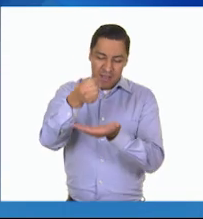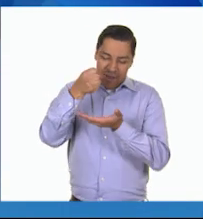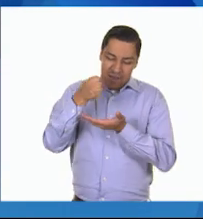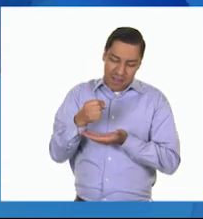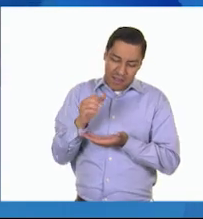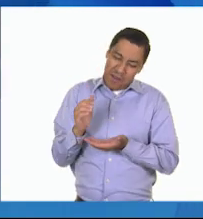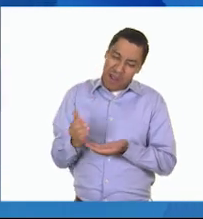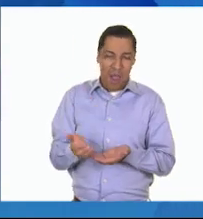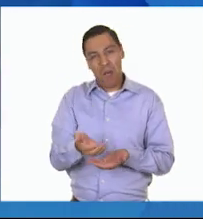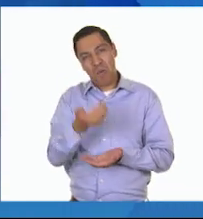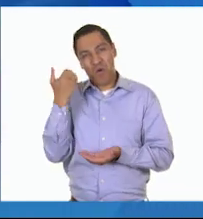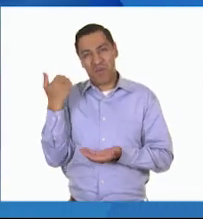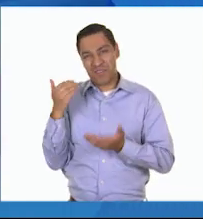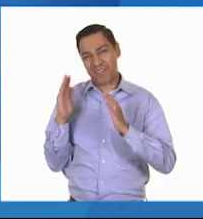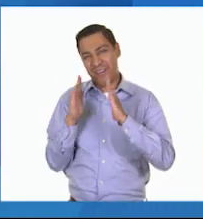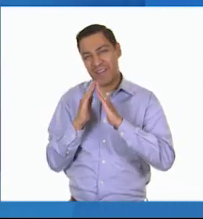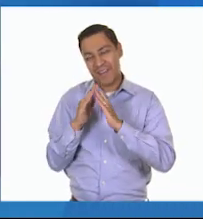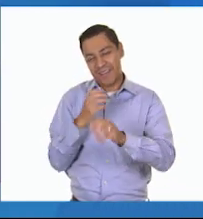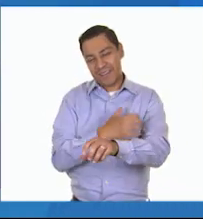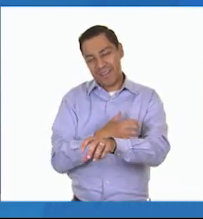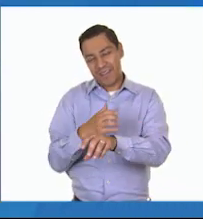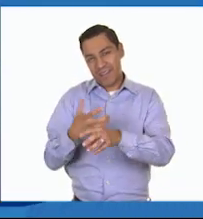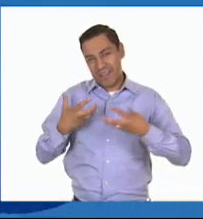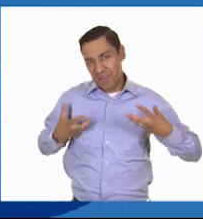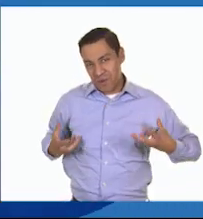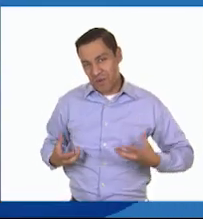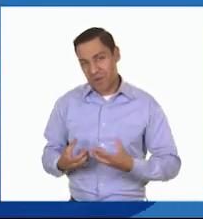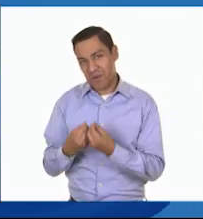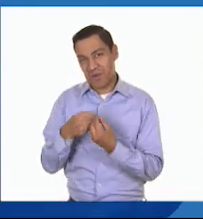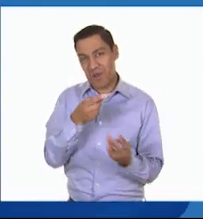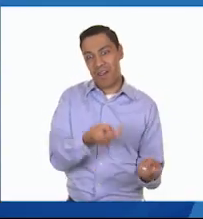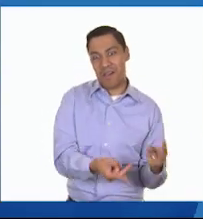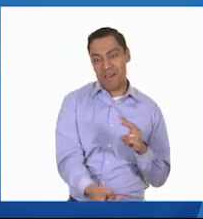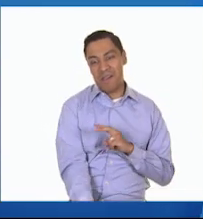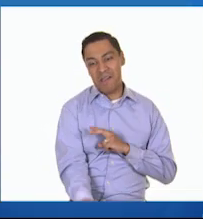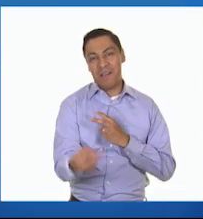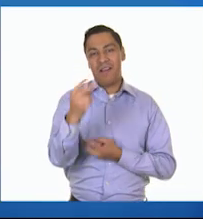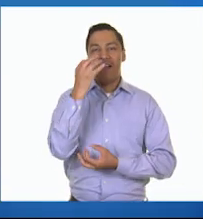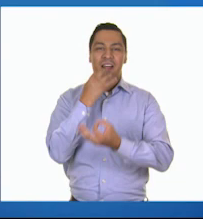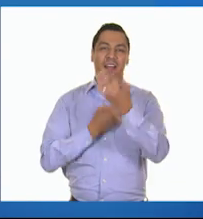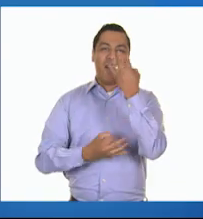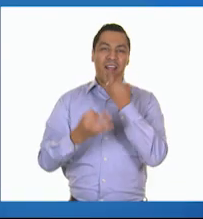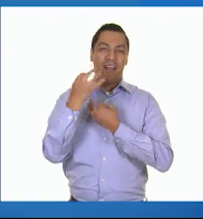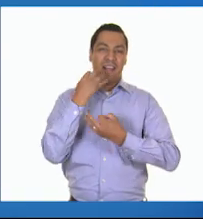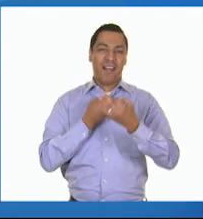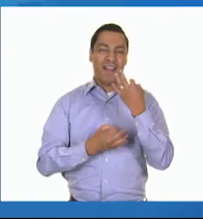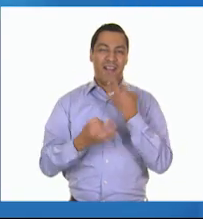su amistad incondicional para toda la vida.